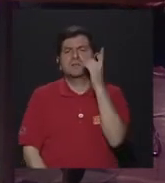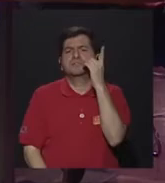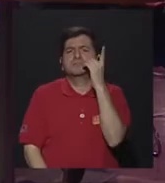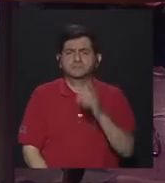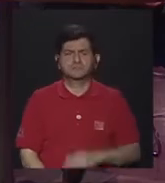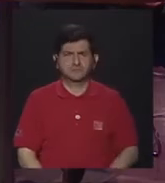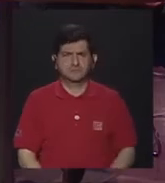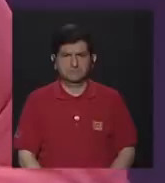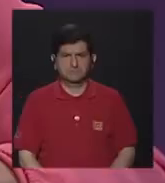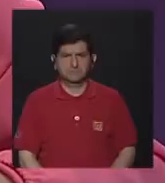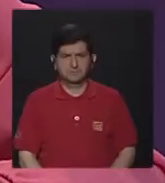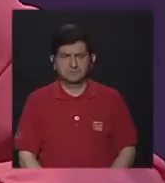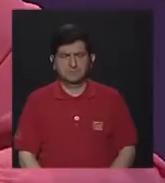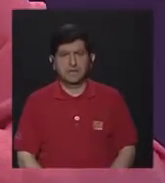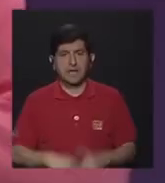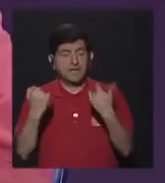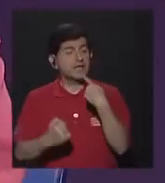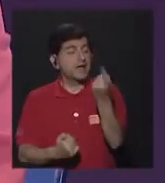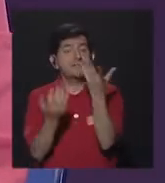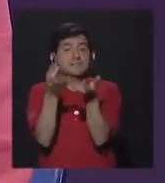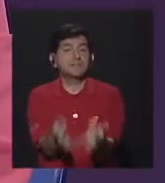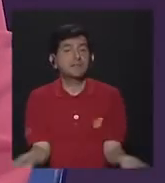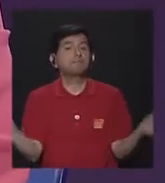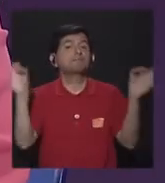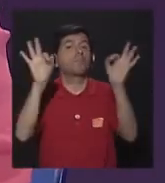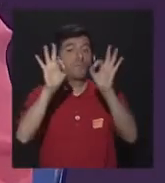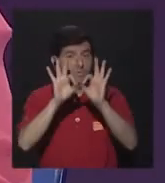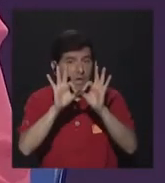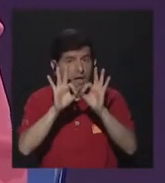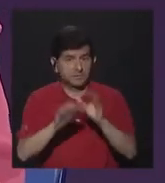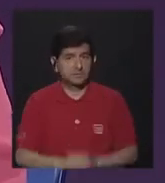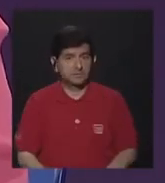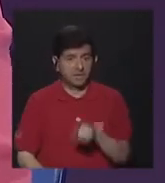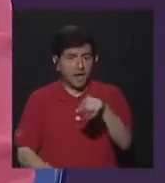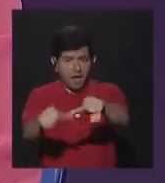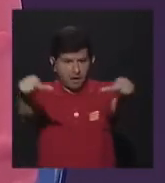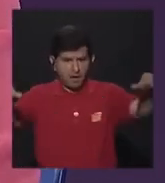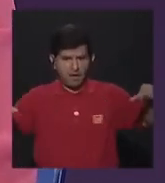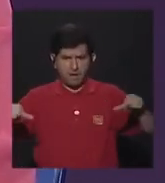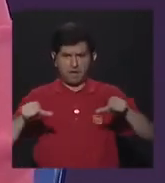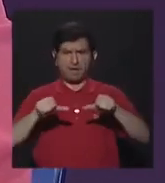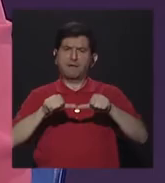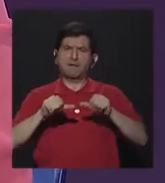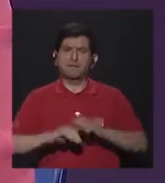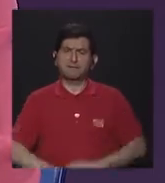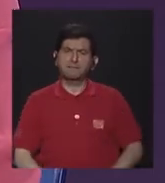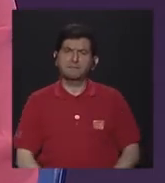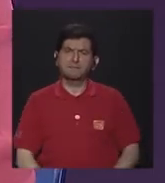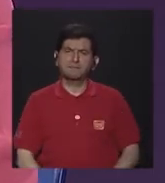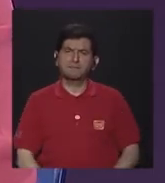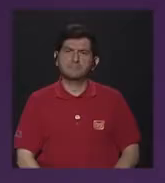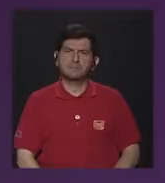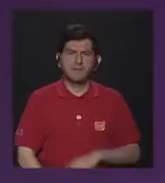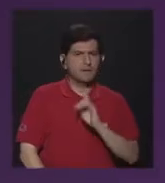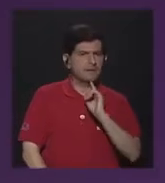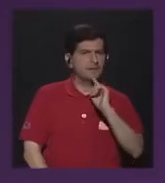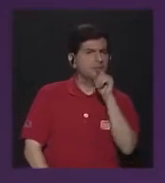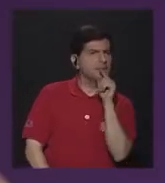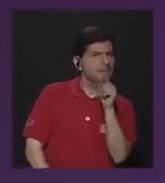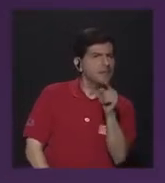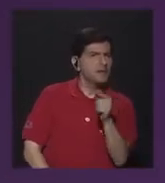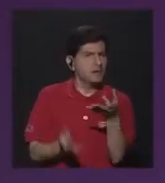ya ha mencionado la importancia de de esta área usted dijo que es importante